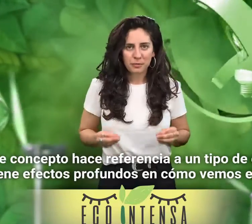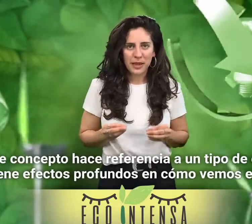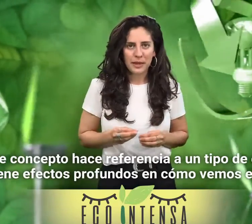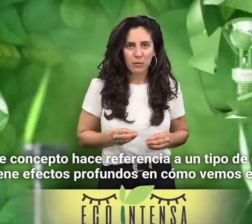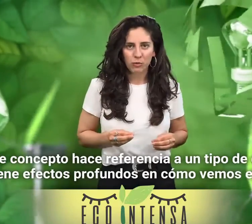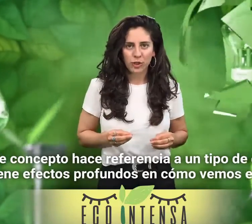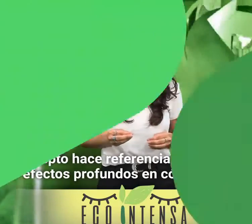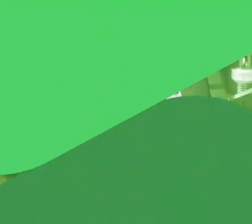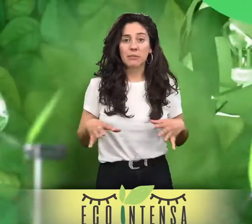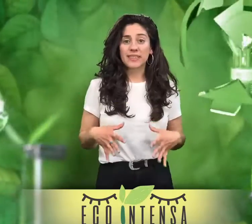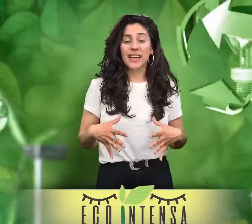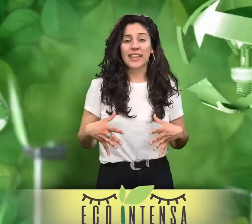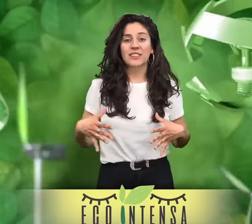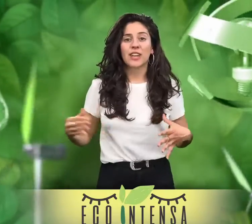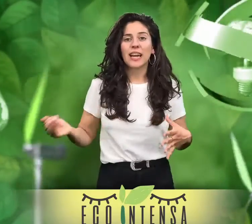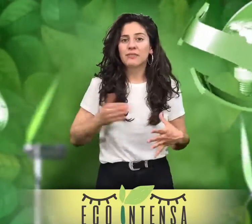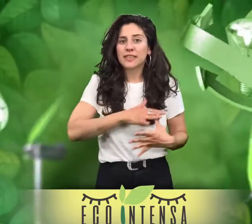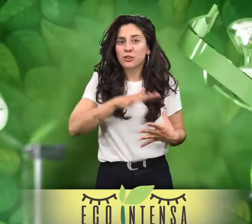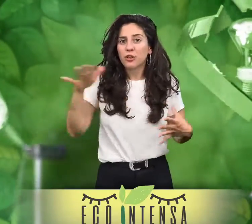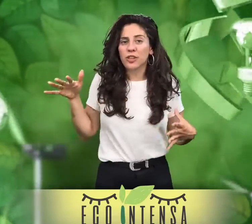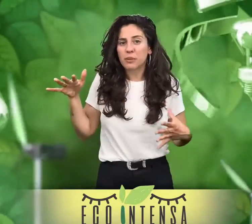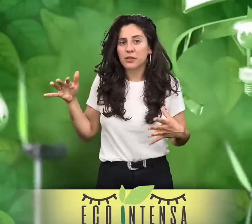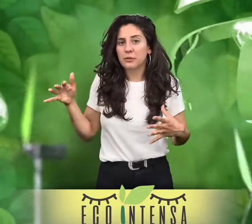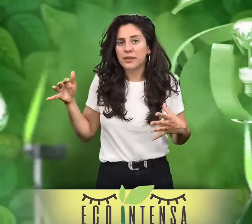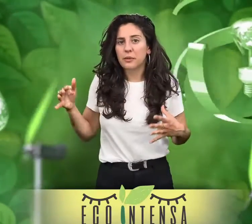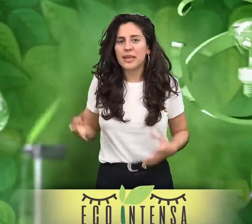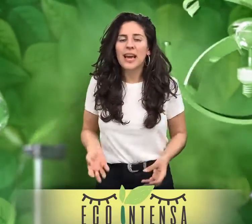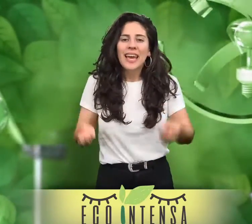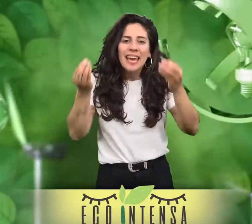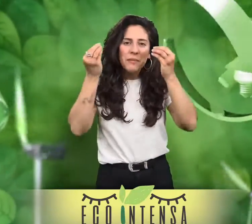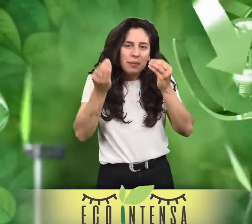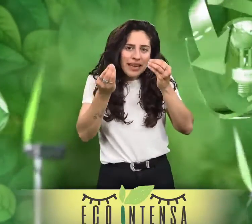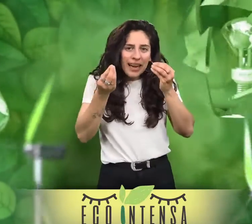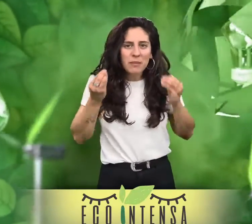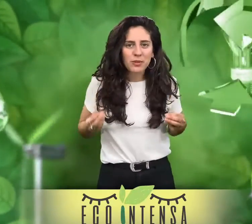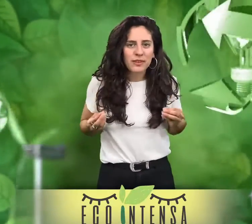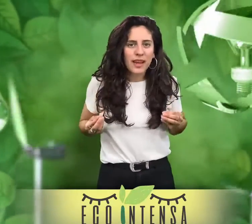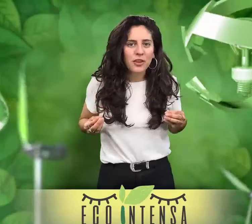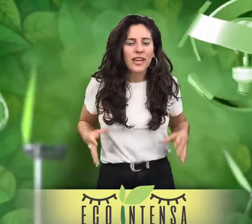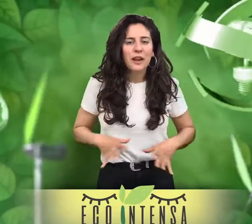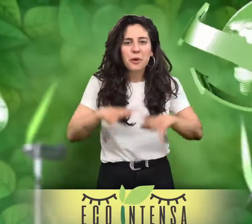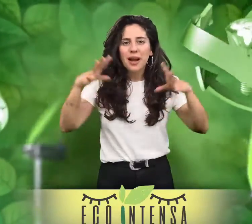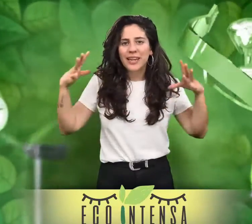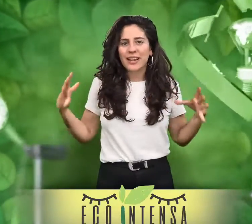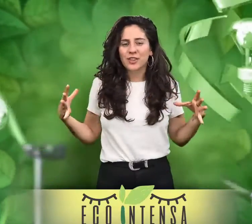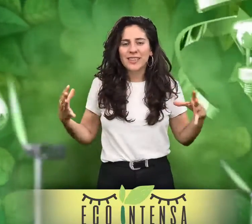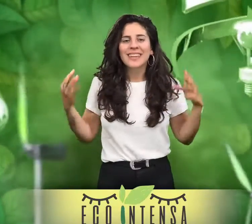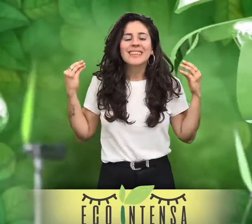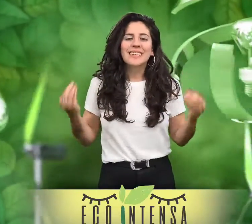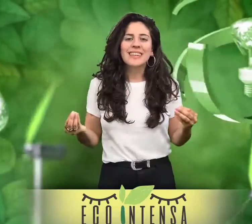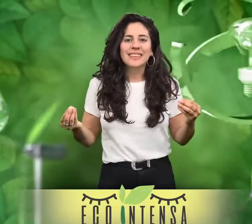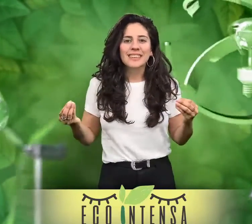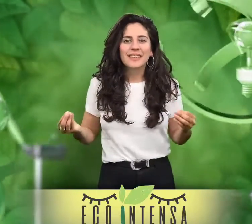nuestra forma de ver el mundo. La amnesia generacional afecta todos los aspectos de nuestra vida e implica, da por sentado, que las nuevas